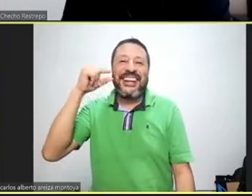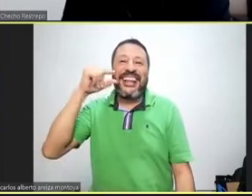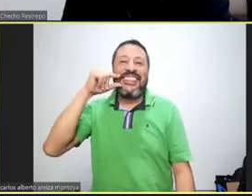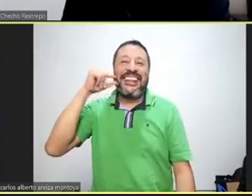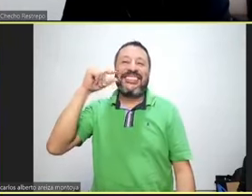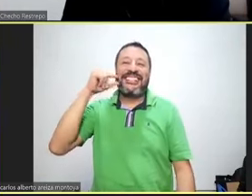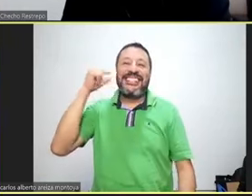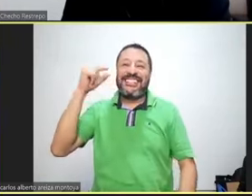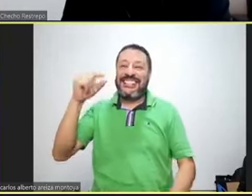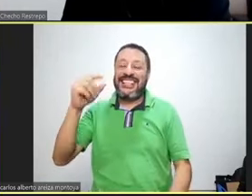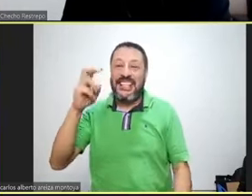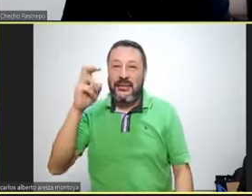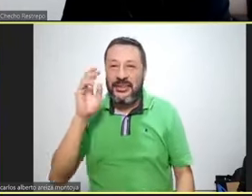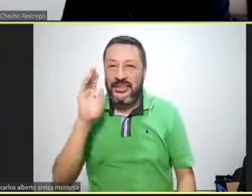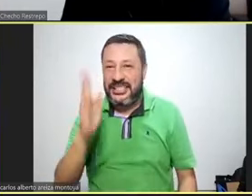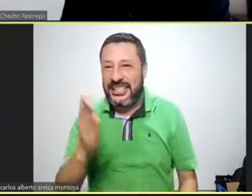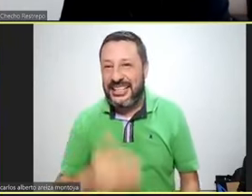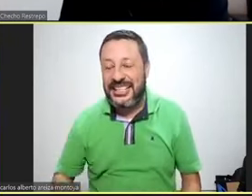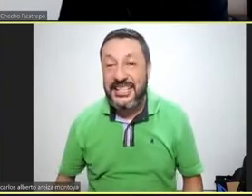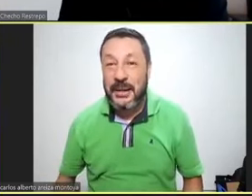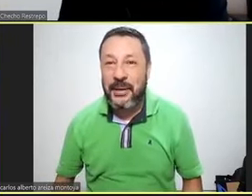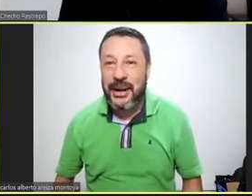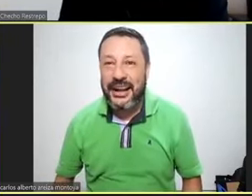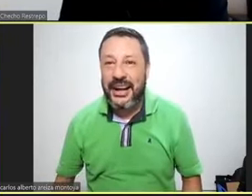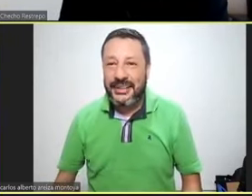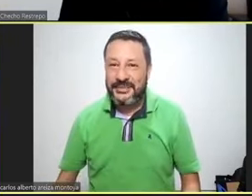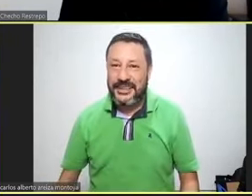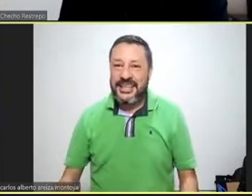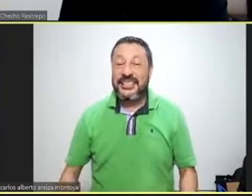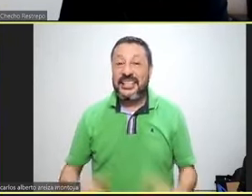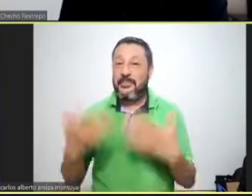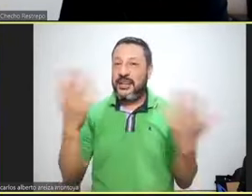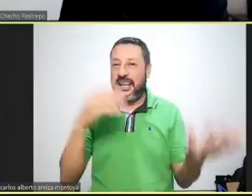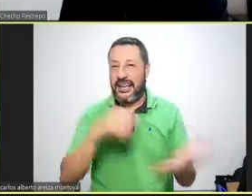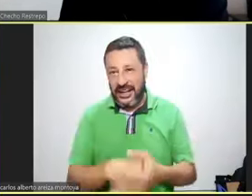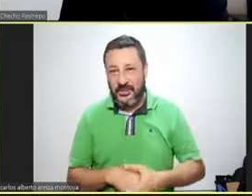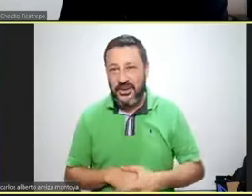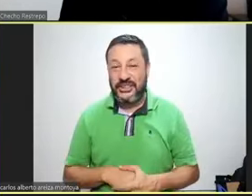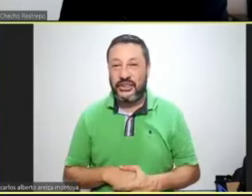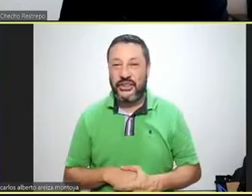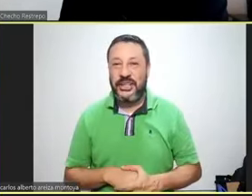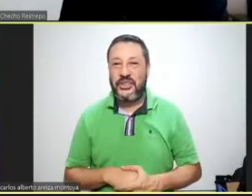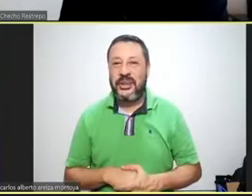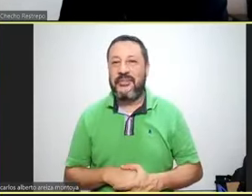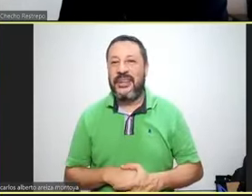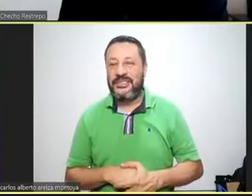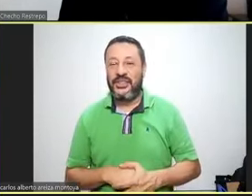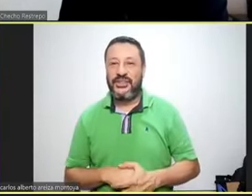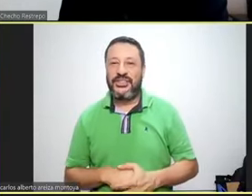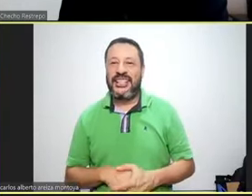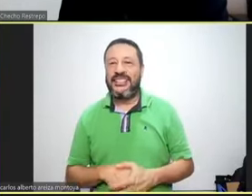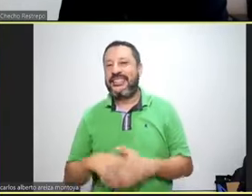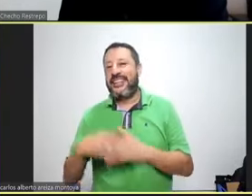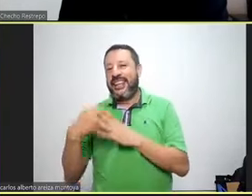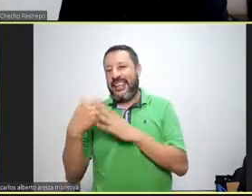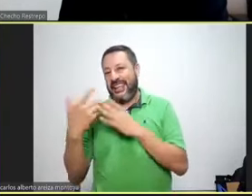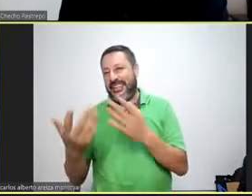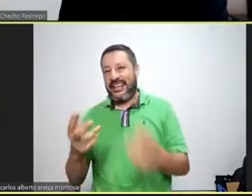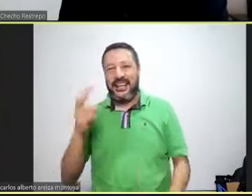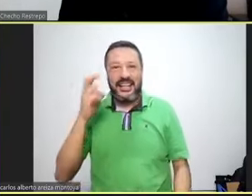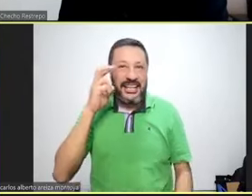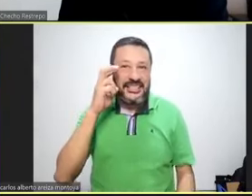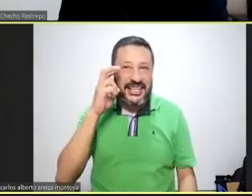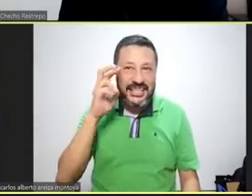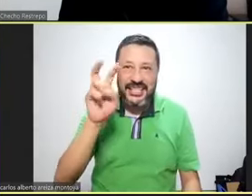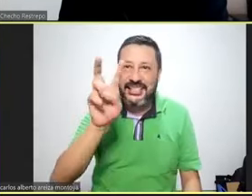María Fernanda nos hace esta seña, nos dice la seña para China, porque la comunidad sorda nos ve, entonces